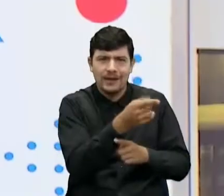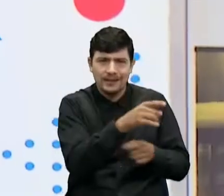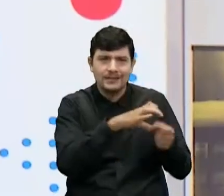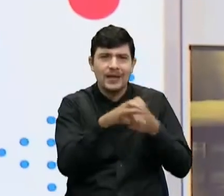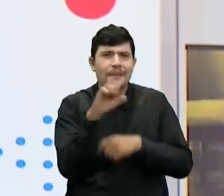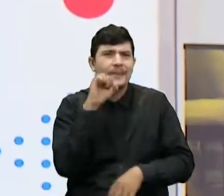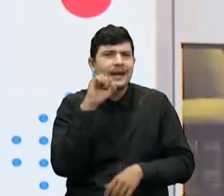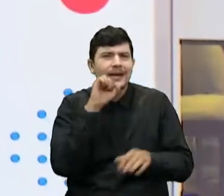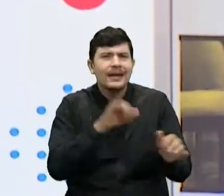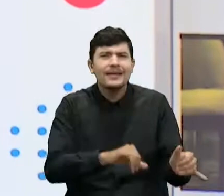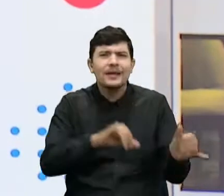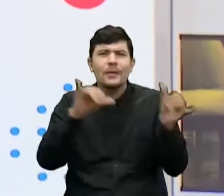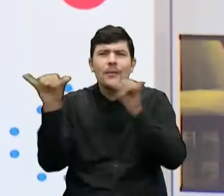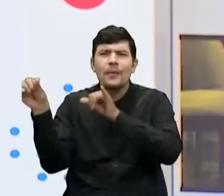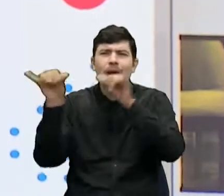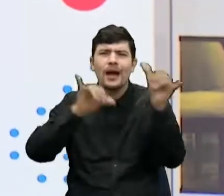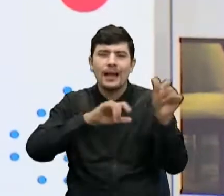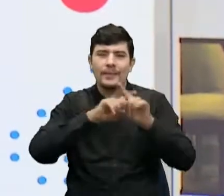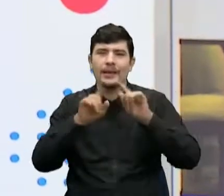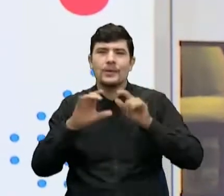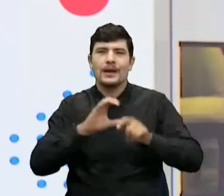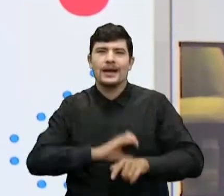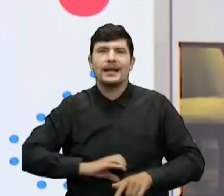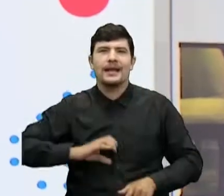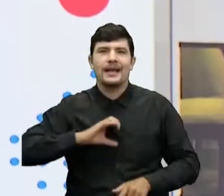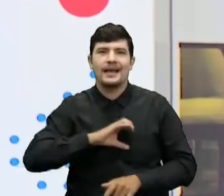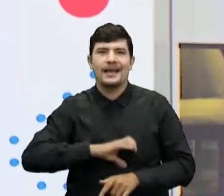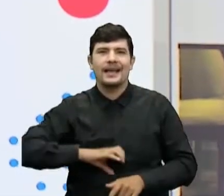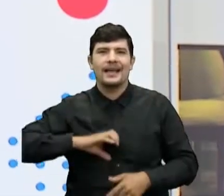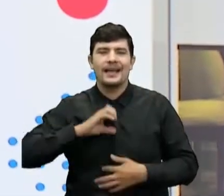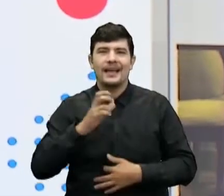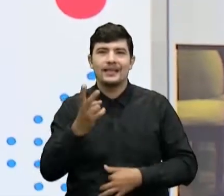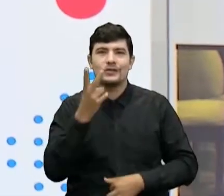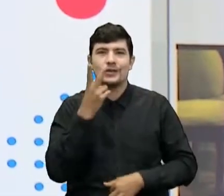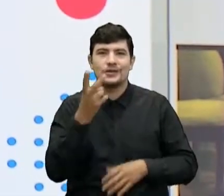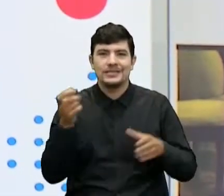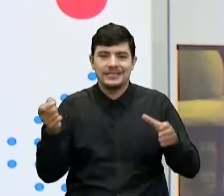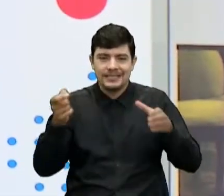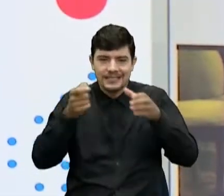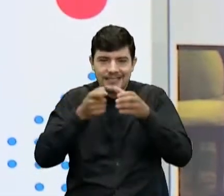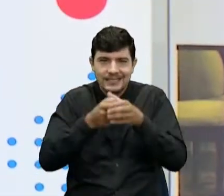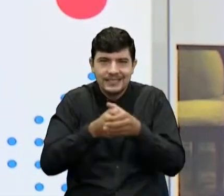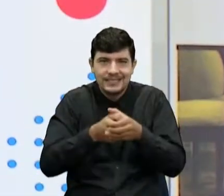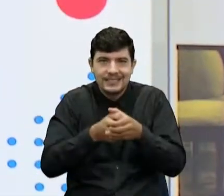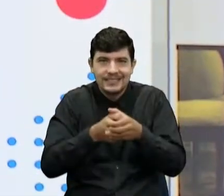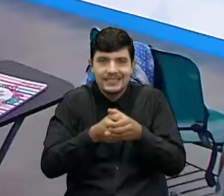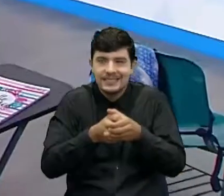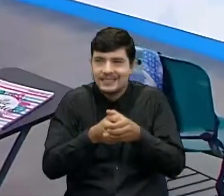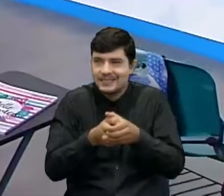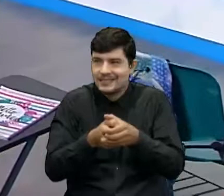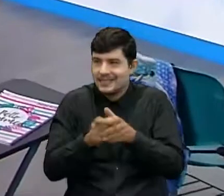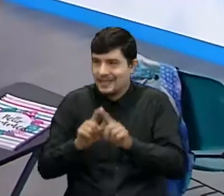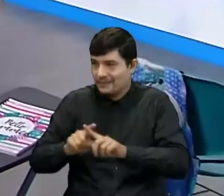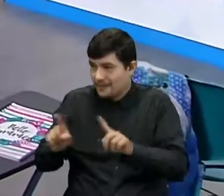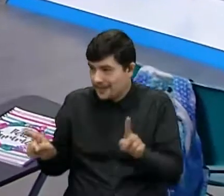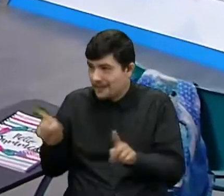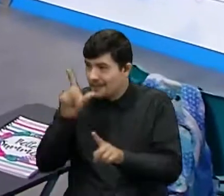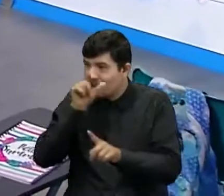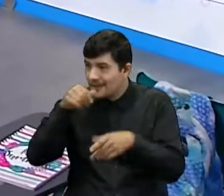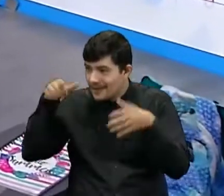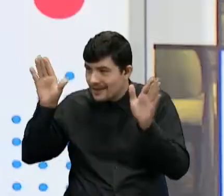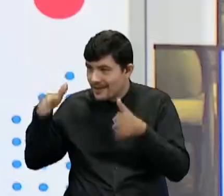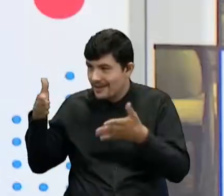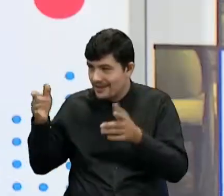parecidos Sí ¿Cierto? Pero ellos tienen una característica Son dos especies diferentes Porque son pájaros Porque